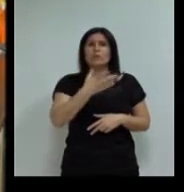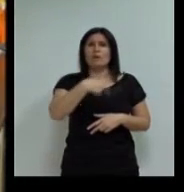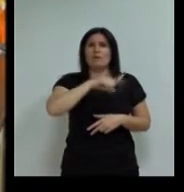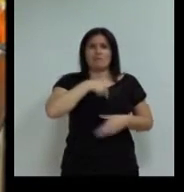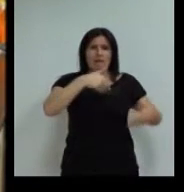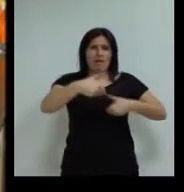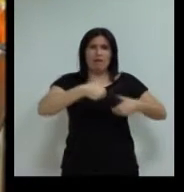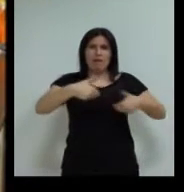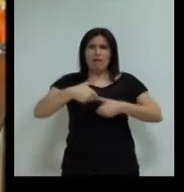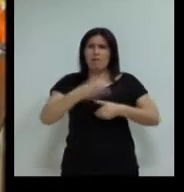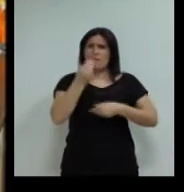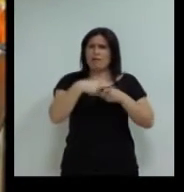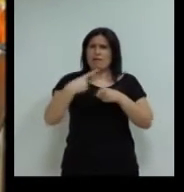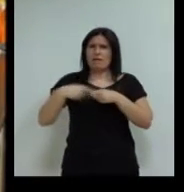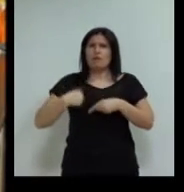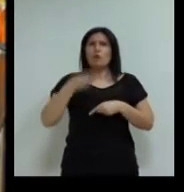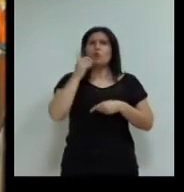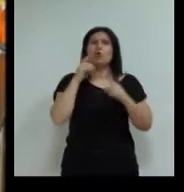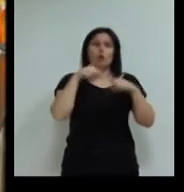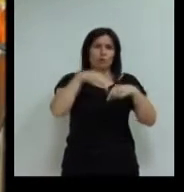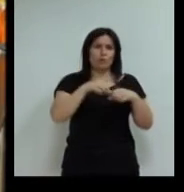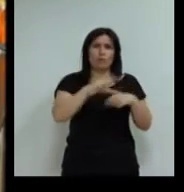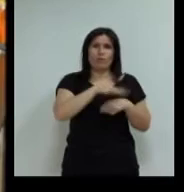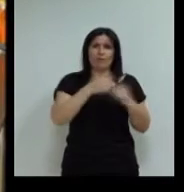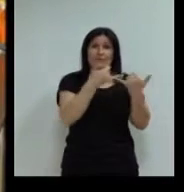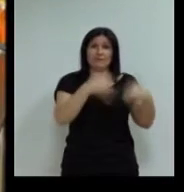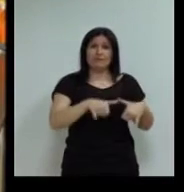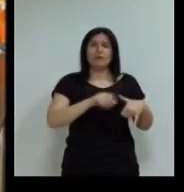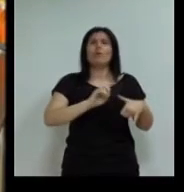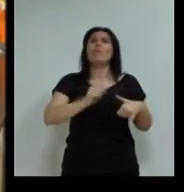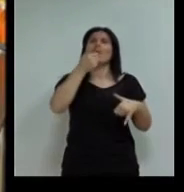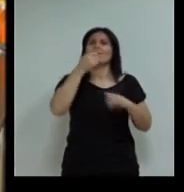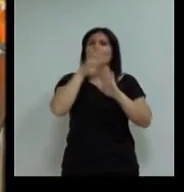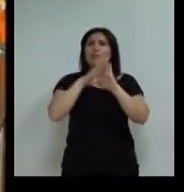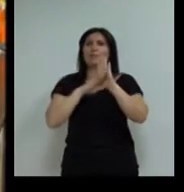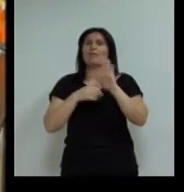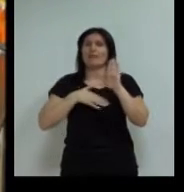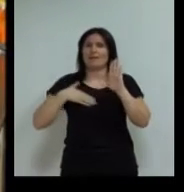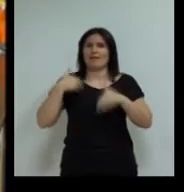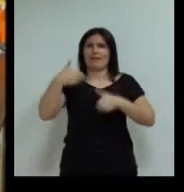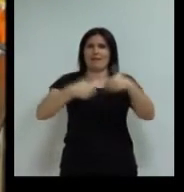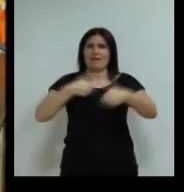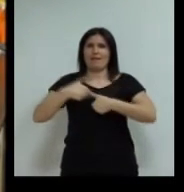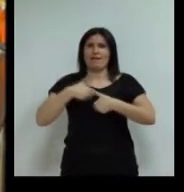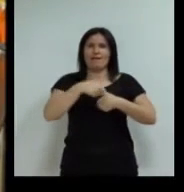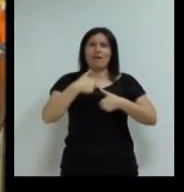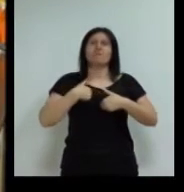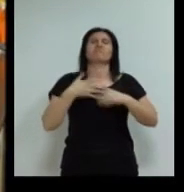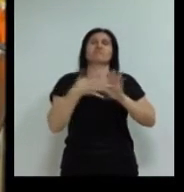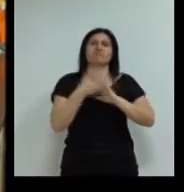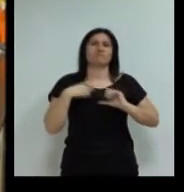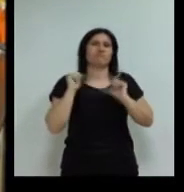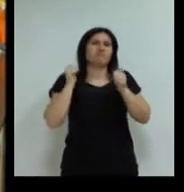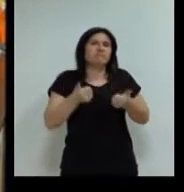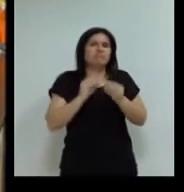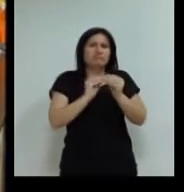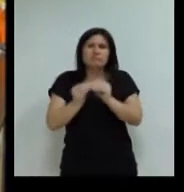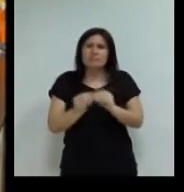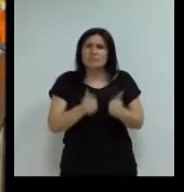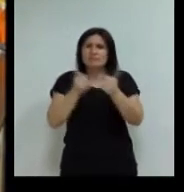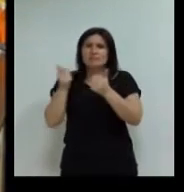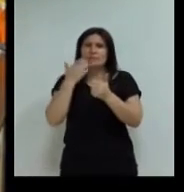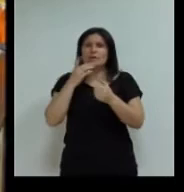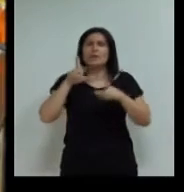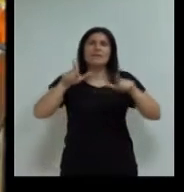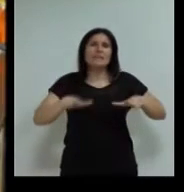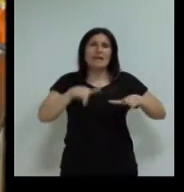demandaban más cosas, nos demandaban no solo el festival, sino más programación. Y ahí nos tiramos ya a la piscina y empezamos a hacer cosas. En sala de